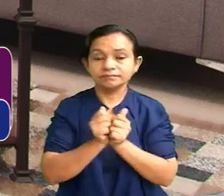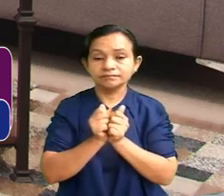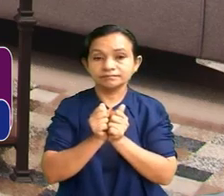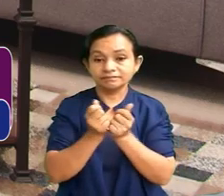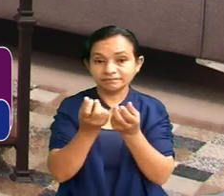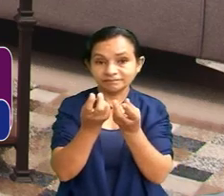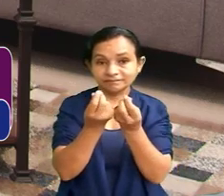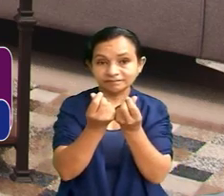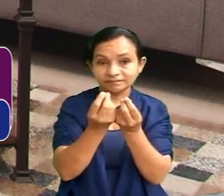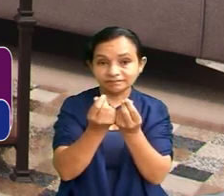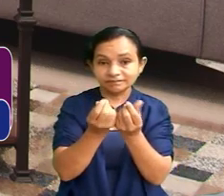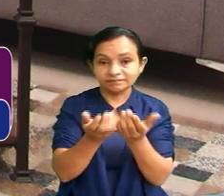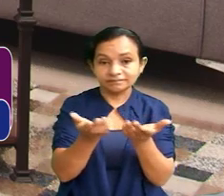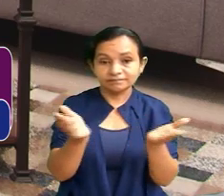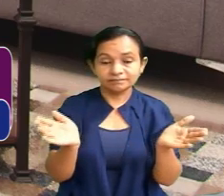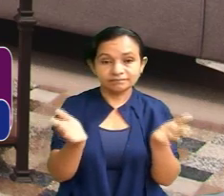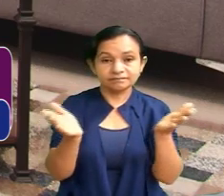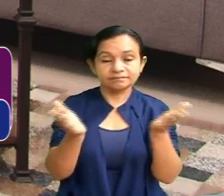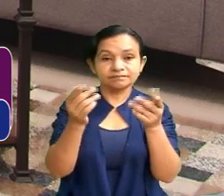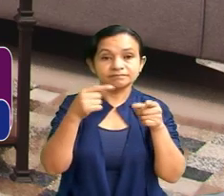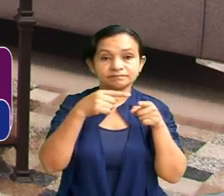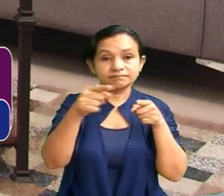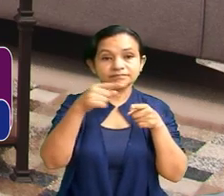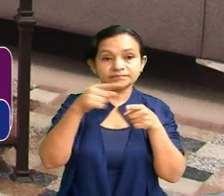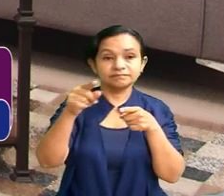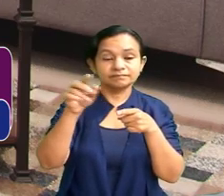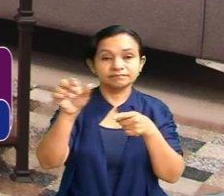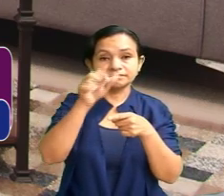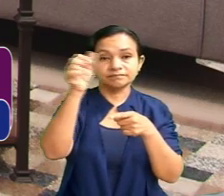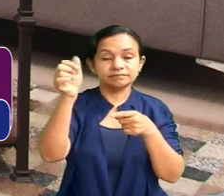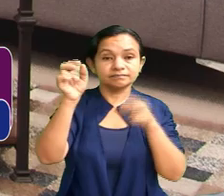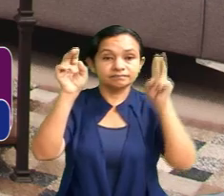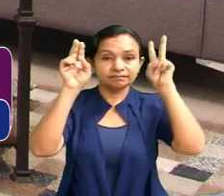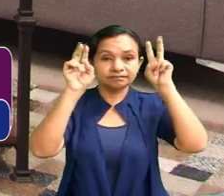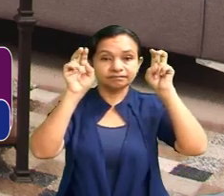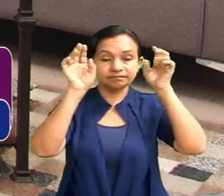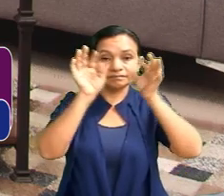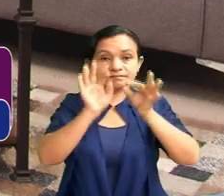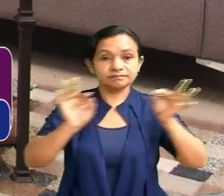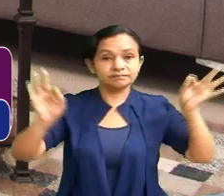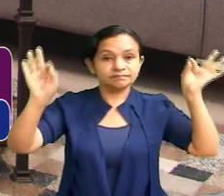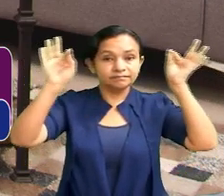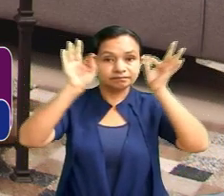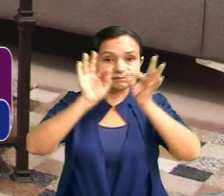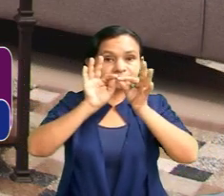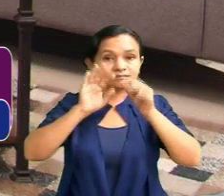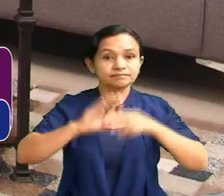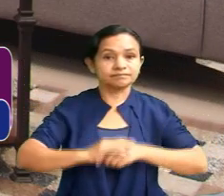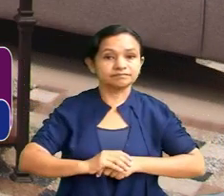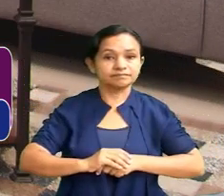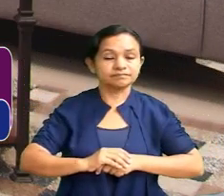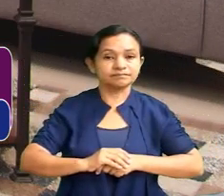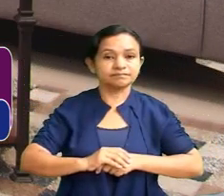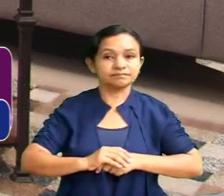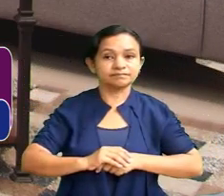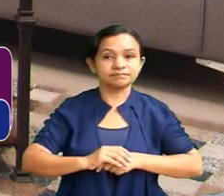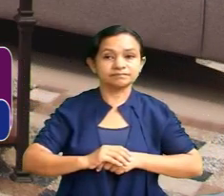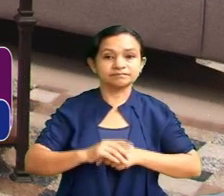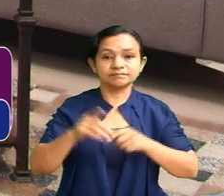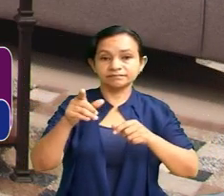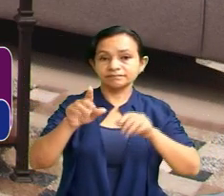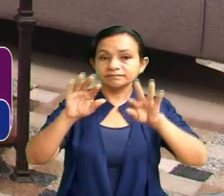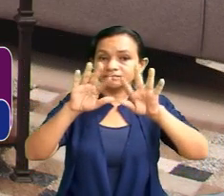economía local de los municipios también un aspecto muy importante que se destaca y en ese sentido para acompañar a yoma también